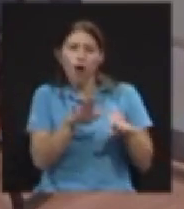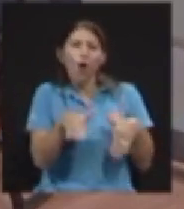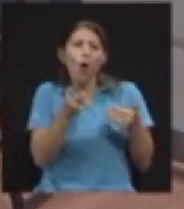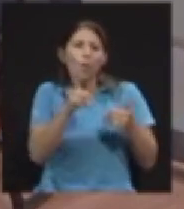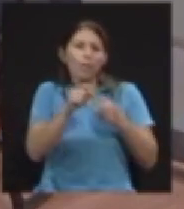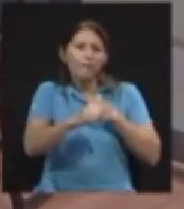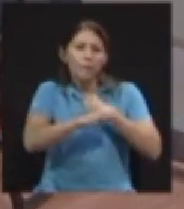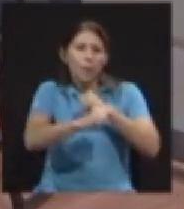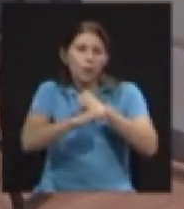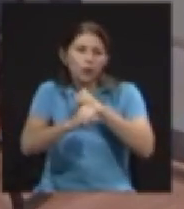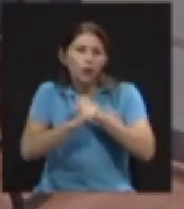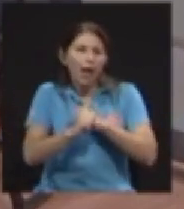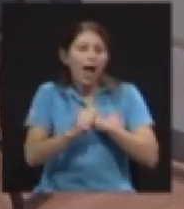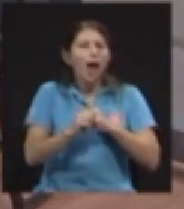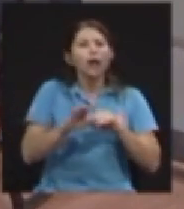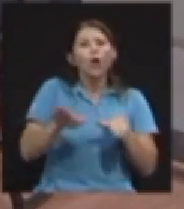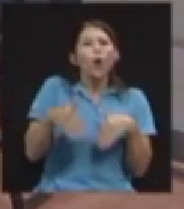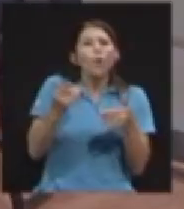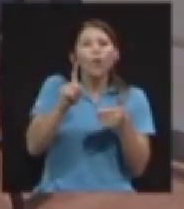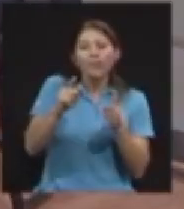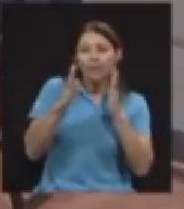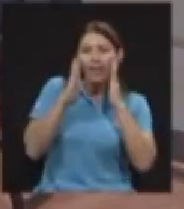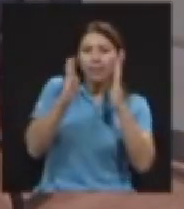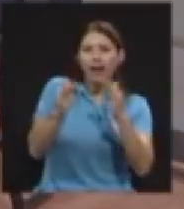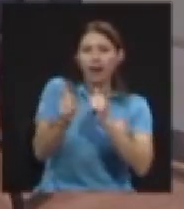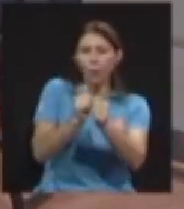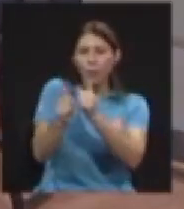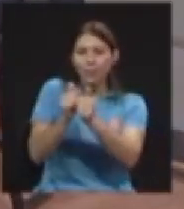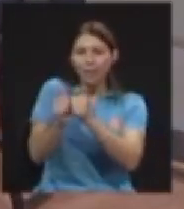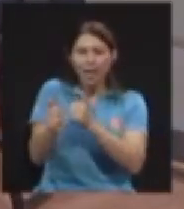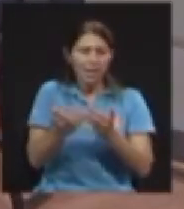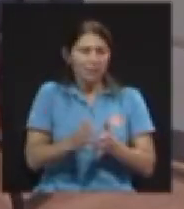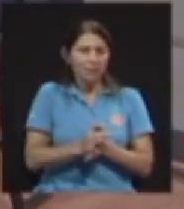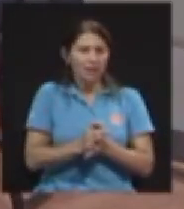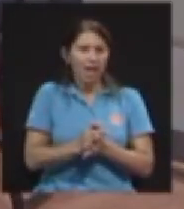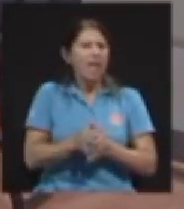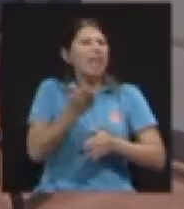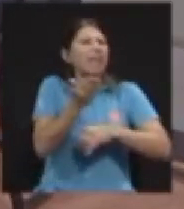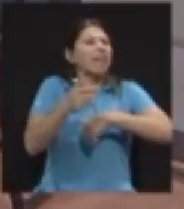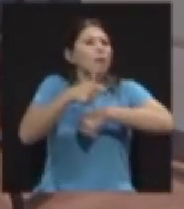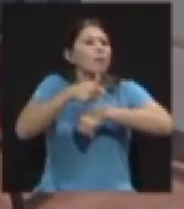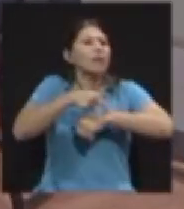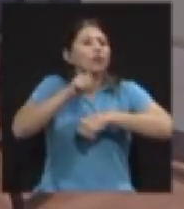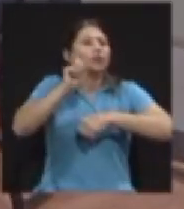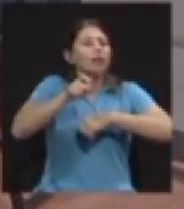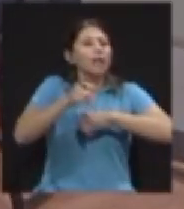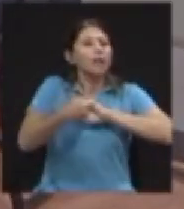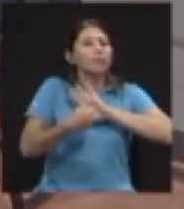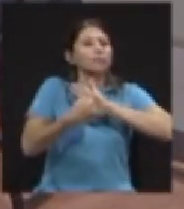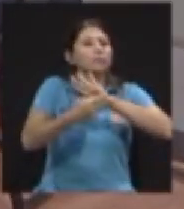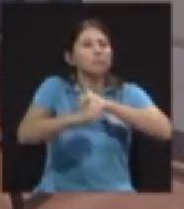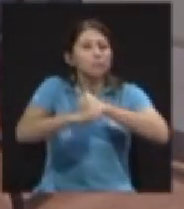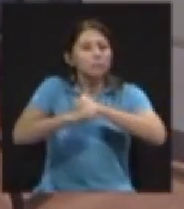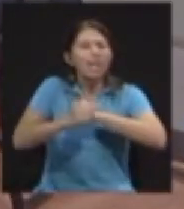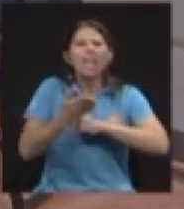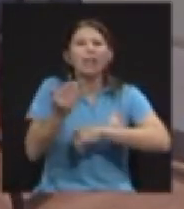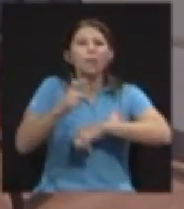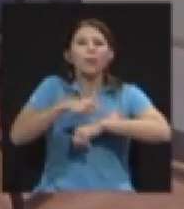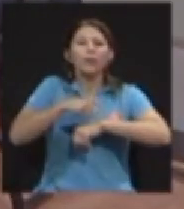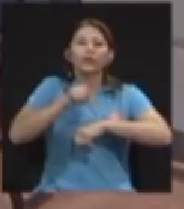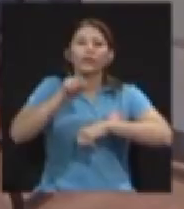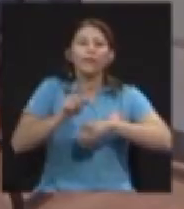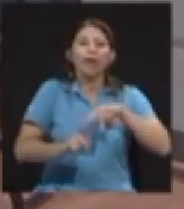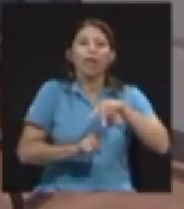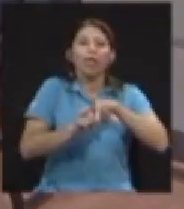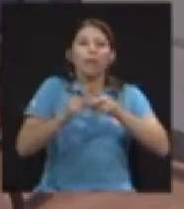el posicionamiento, cómo tratar a la competencia, en qué segmentos del mercado tienen que dar marcas diferentes y todo eso